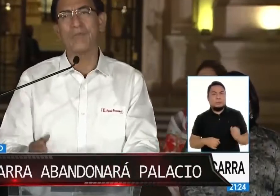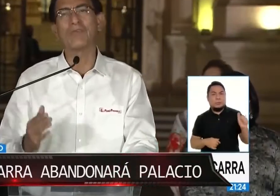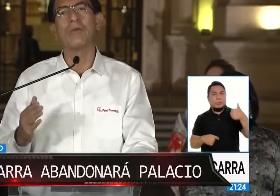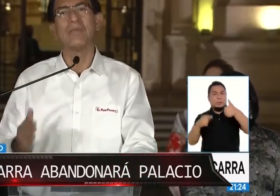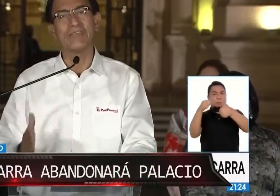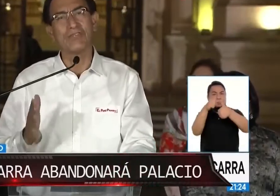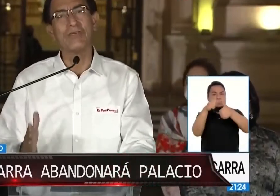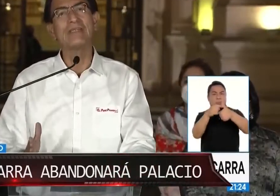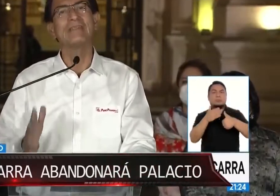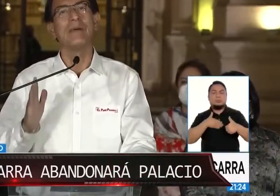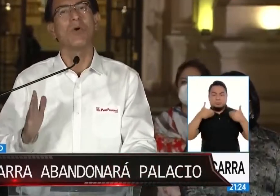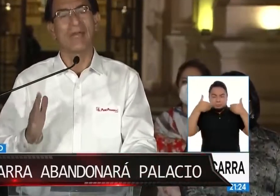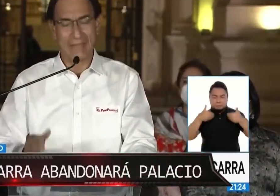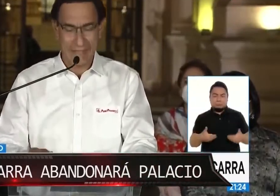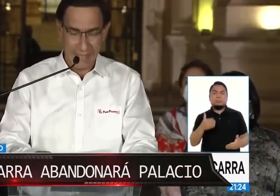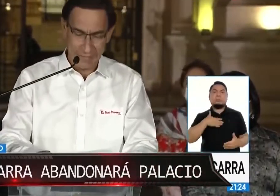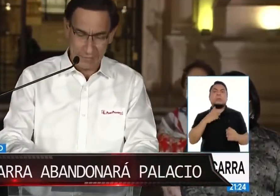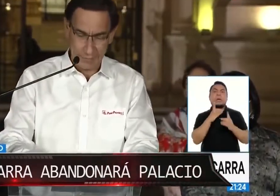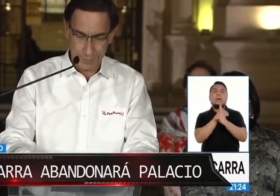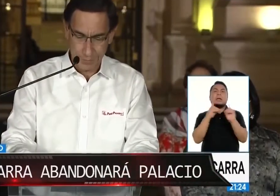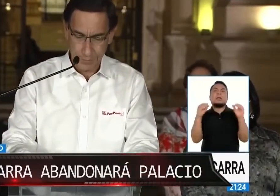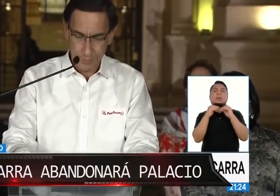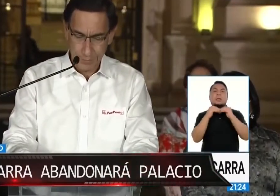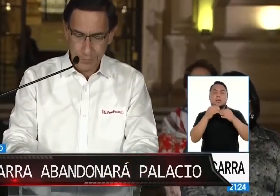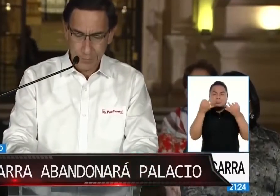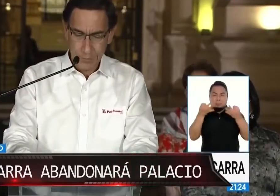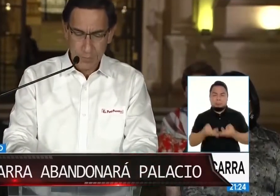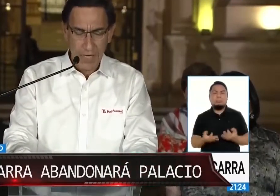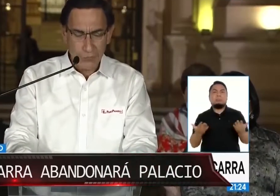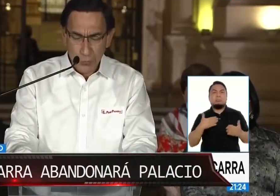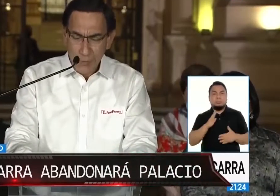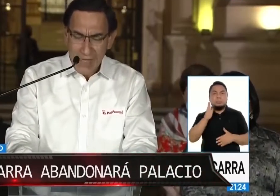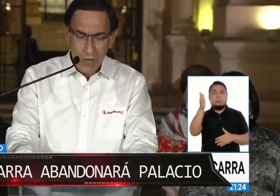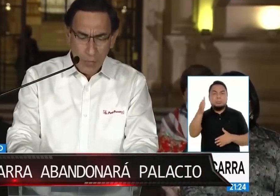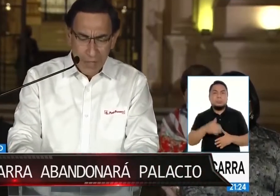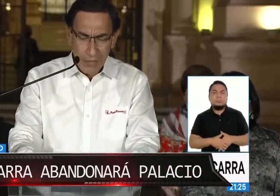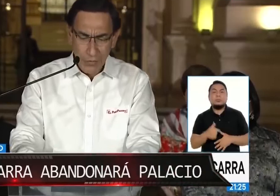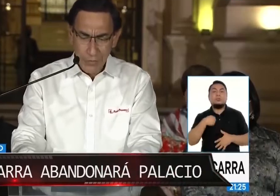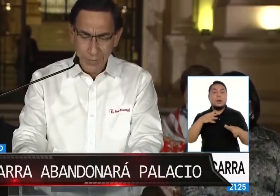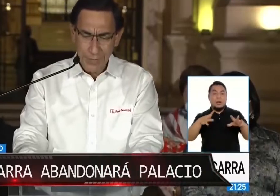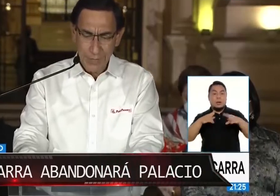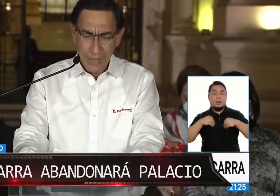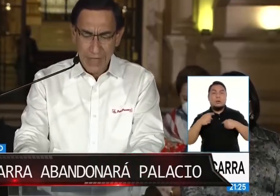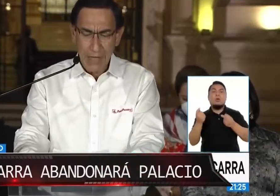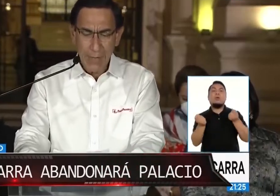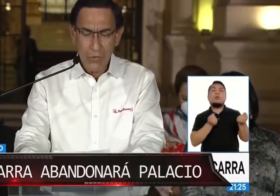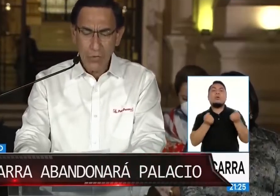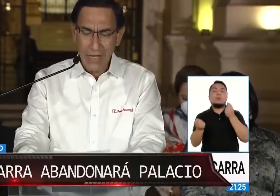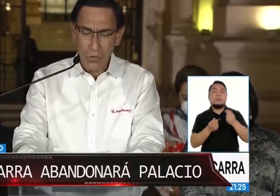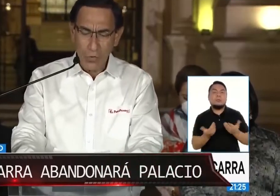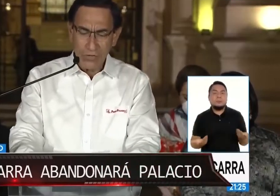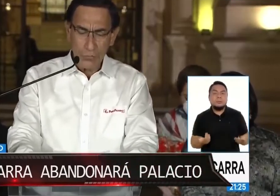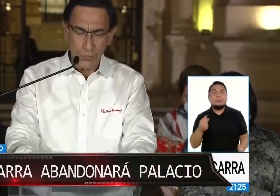robando sistemáticamente Odebrecht, como todas las empresas del Club de la Construcción. Eso es a la hora que se va a saber ahora que ha